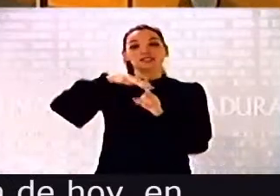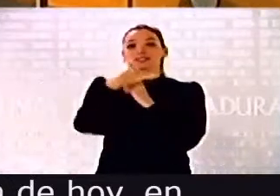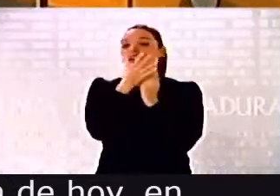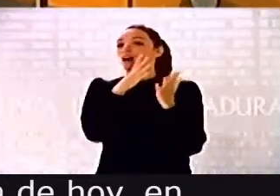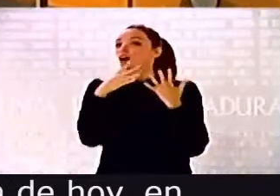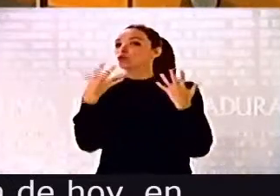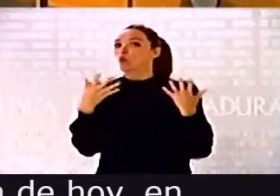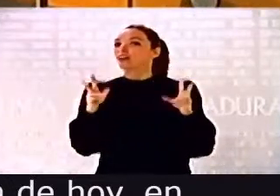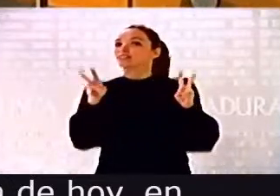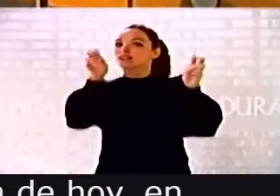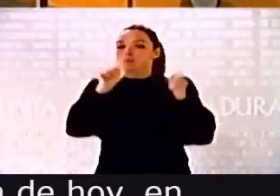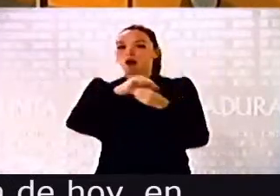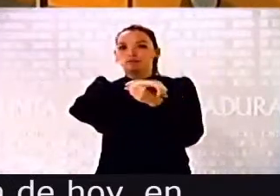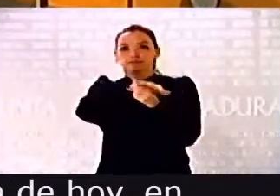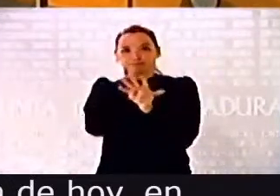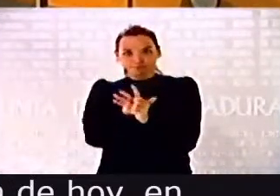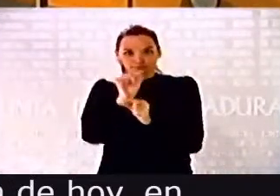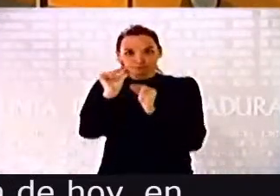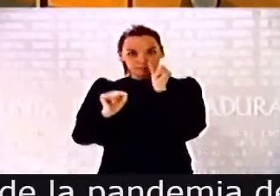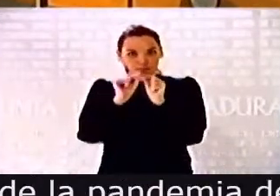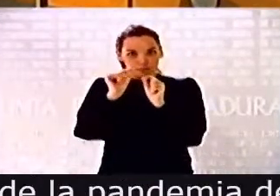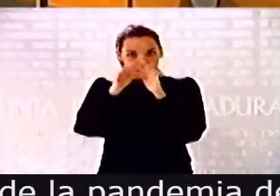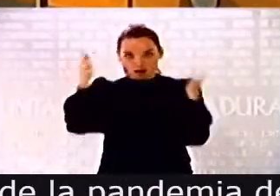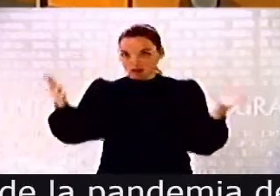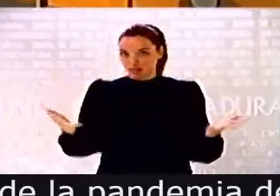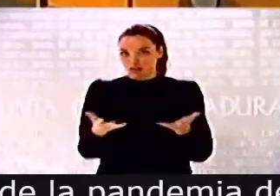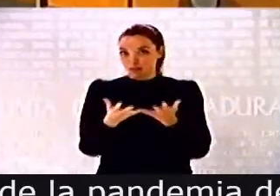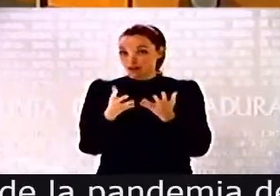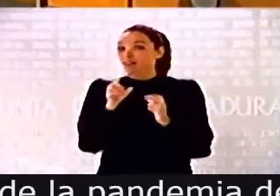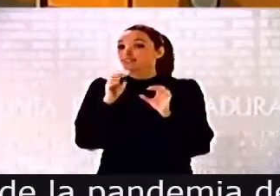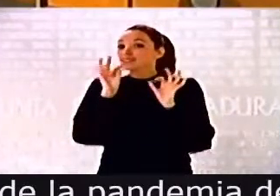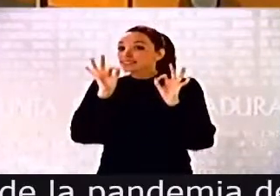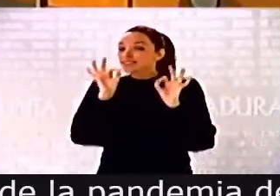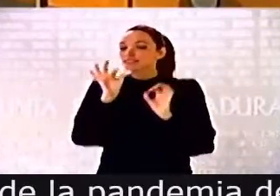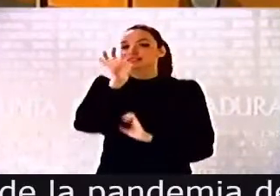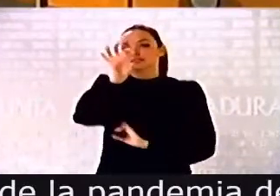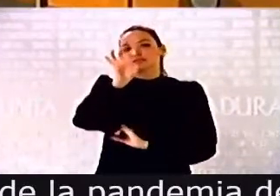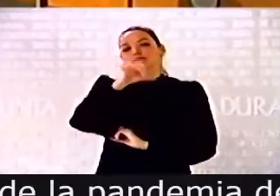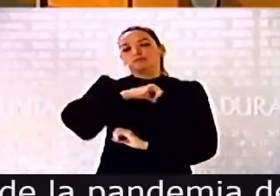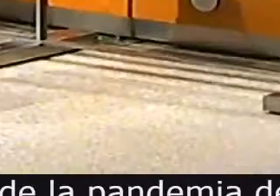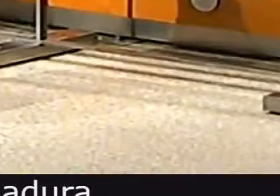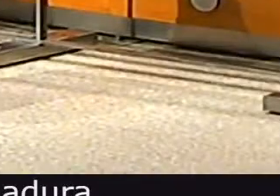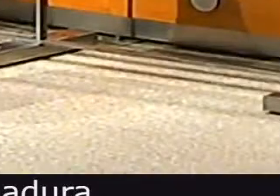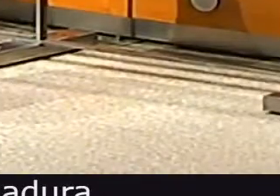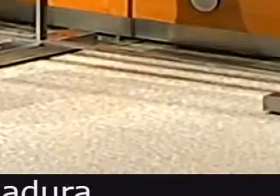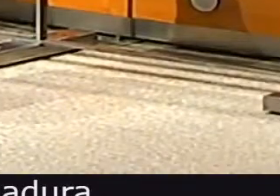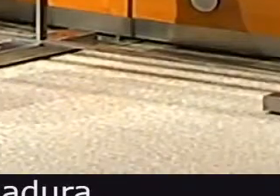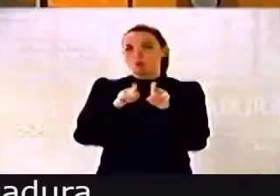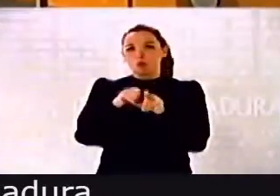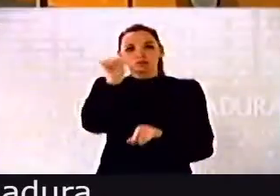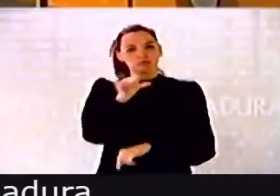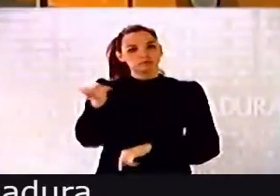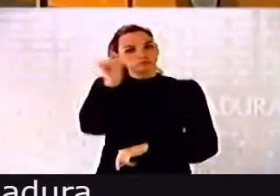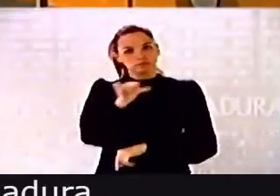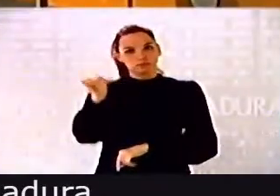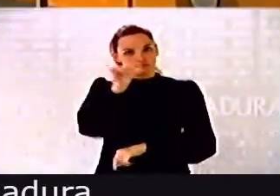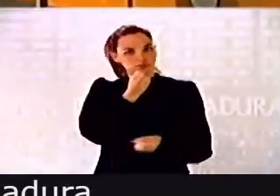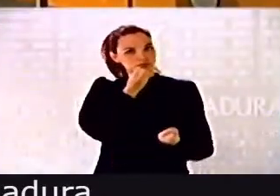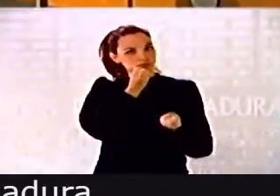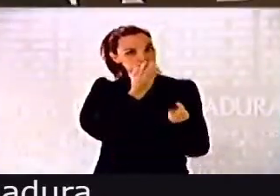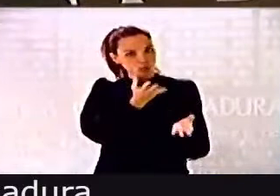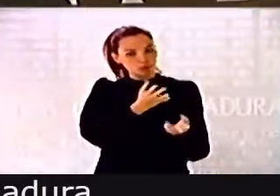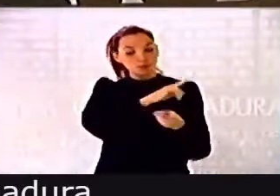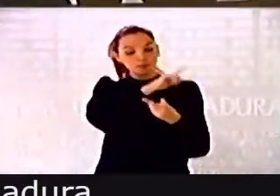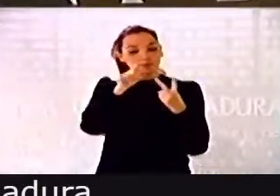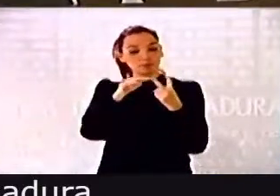actual de la pandemia de COVID-19 en la Comunidad Autónoma de Extremadura, como hacemos semanalmente. En segundo lugar,